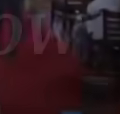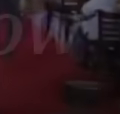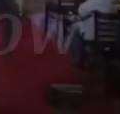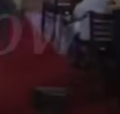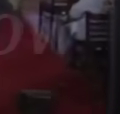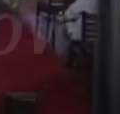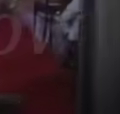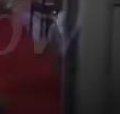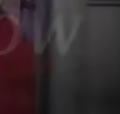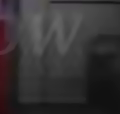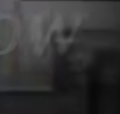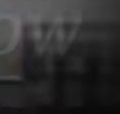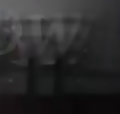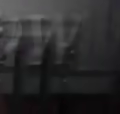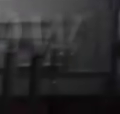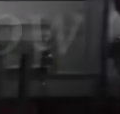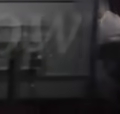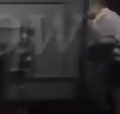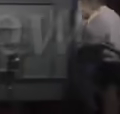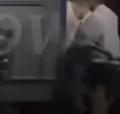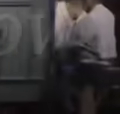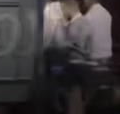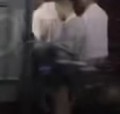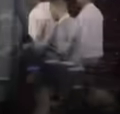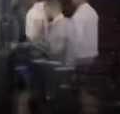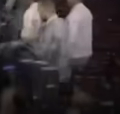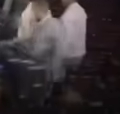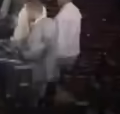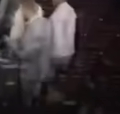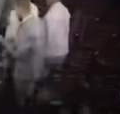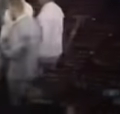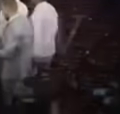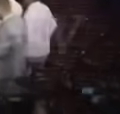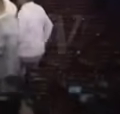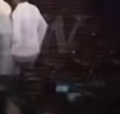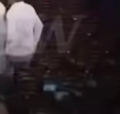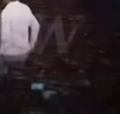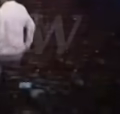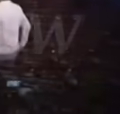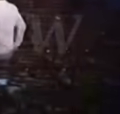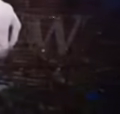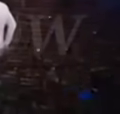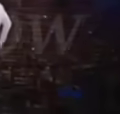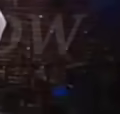compromisos de su agenda del día. Estamos agradecidos de que nos hayan acompañado.